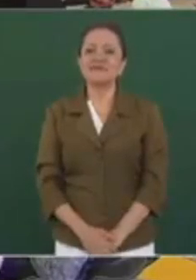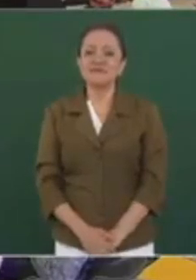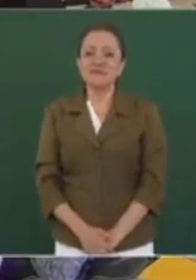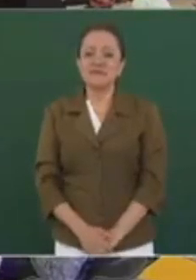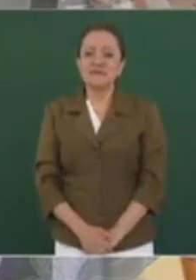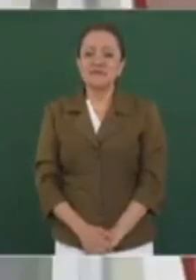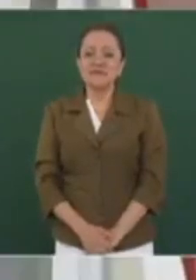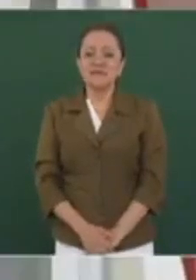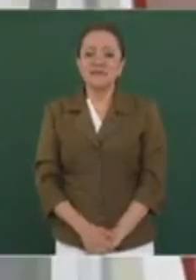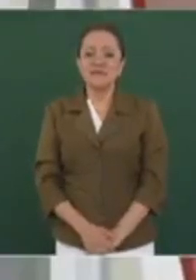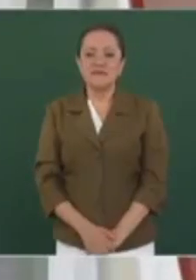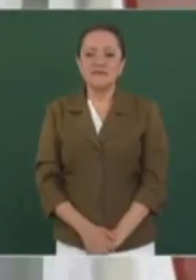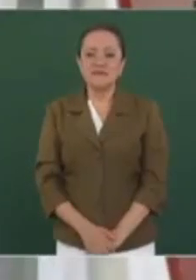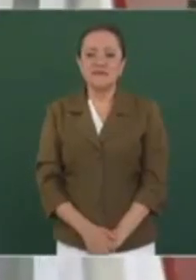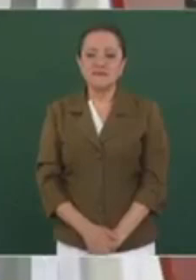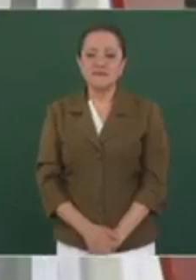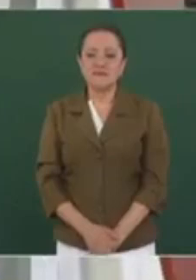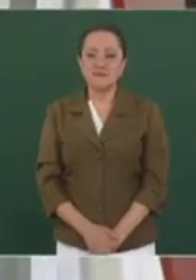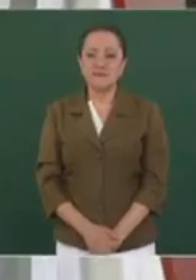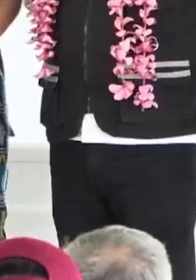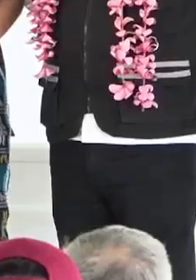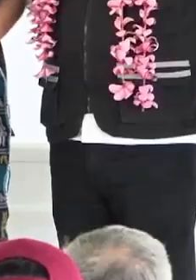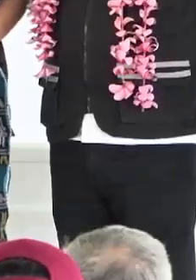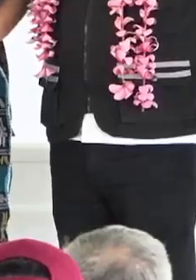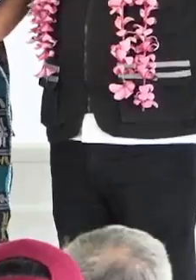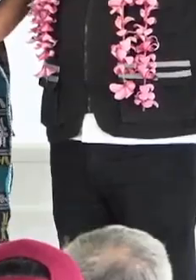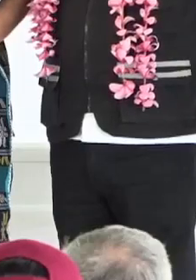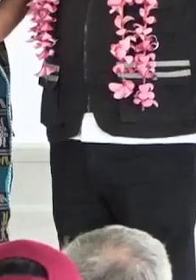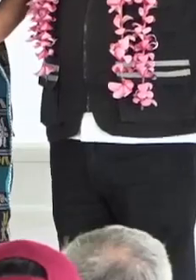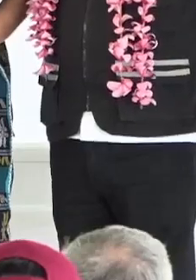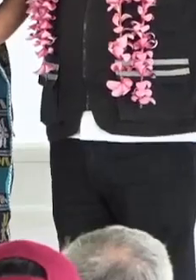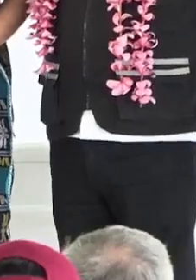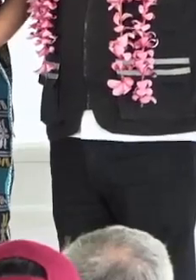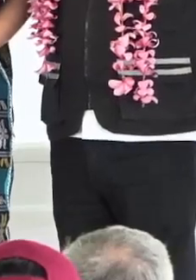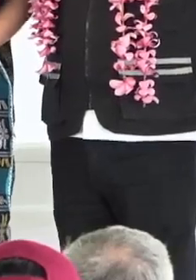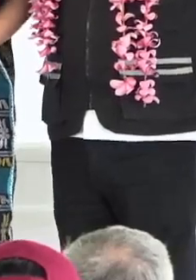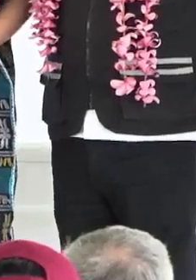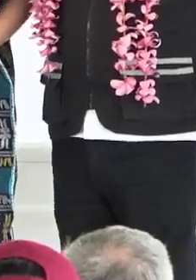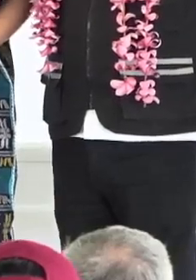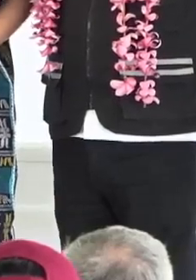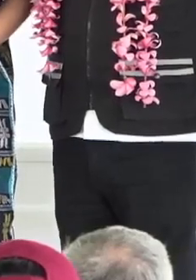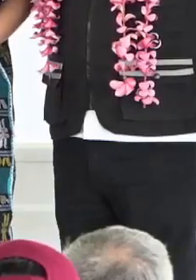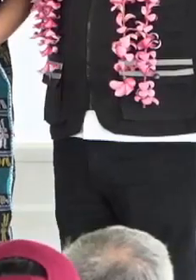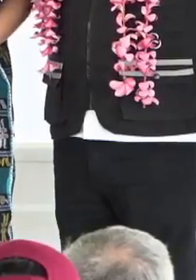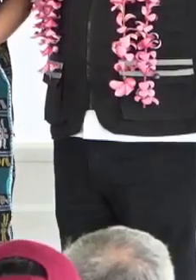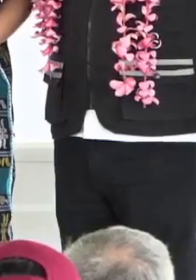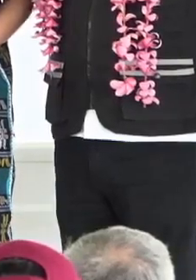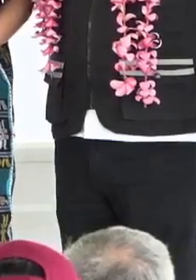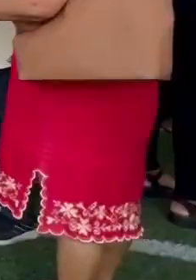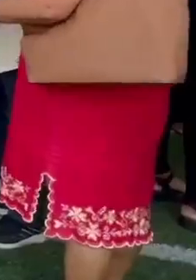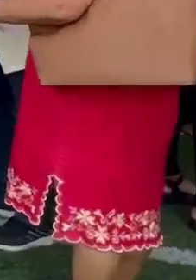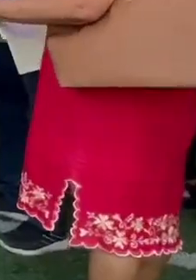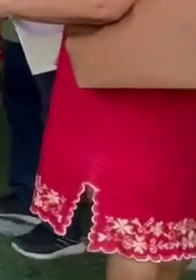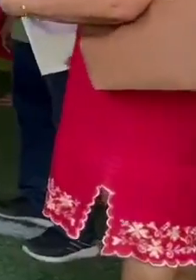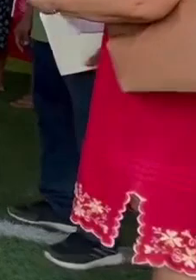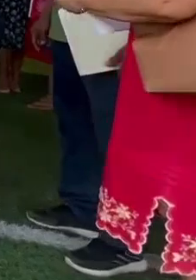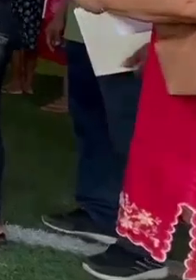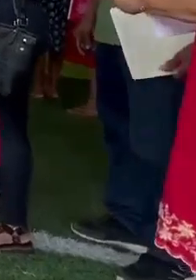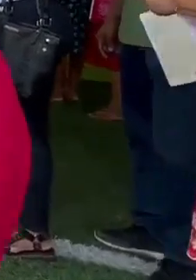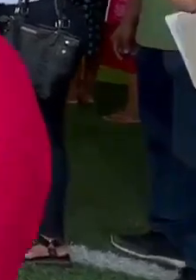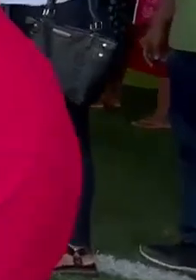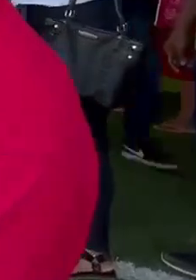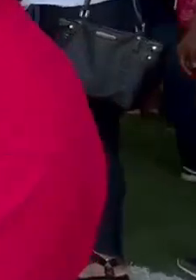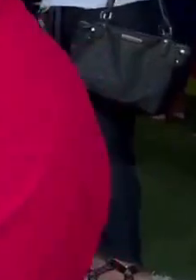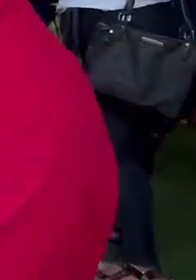Evelyn Salgado Pineda en sus logros y resultados de políticas públicas del bienestar, seguridad y la erradicación de la pobreza. La jefa